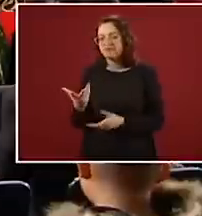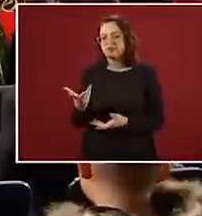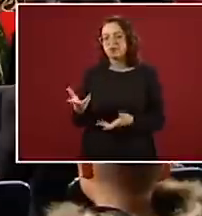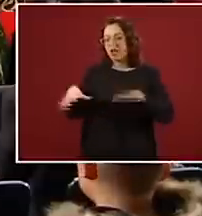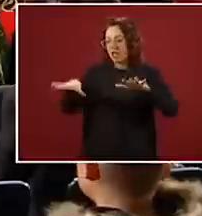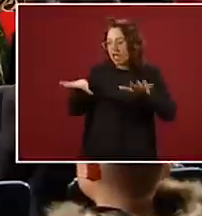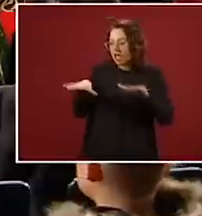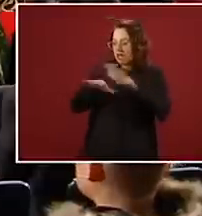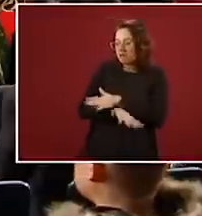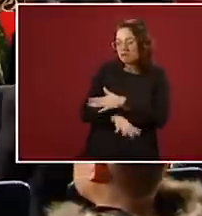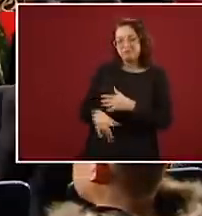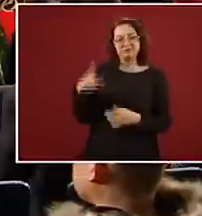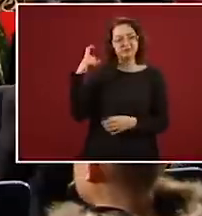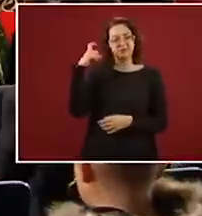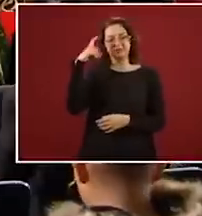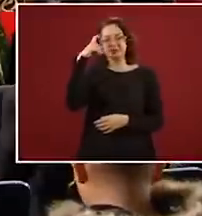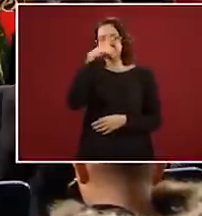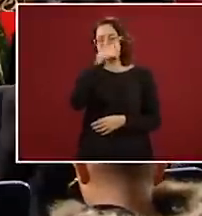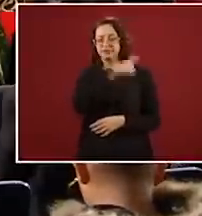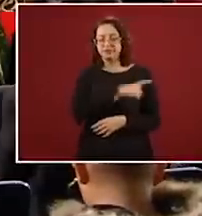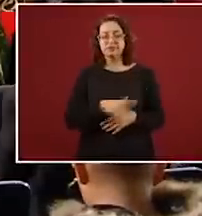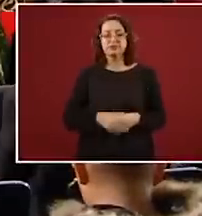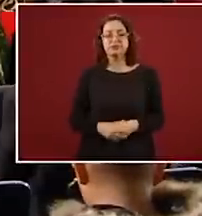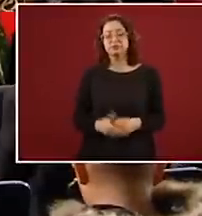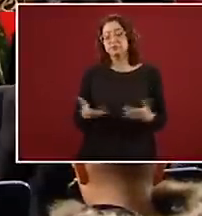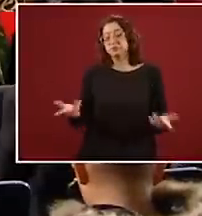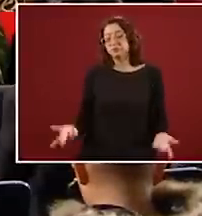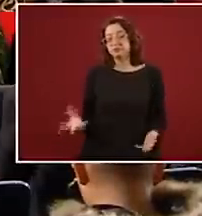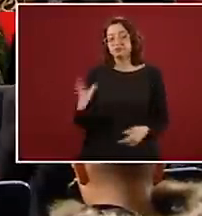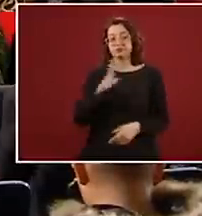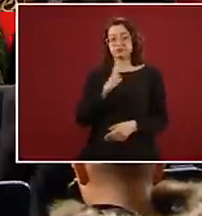reconvertir este avión. Es eso.